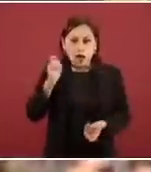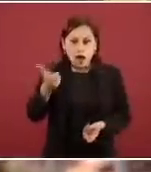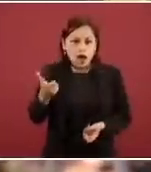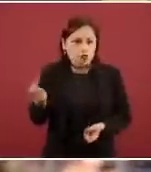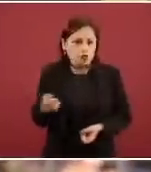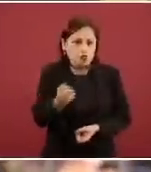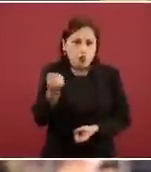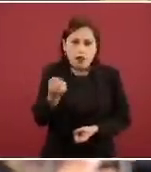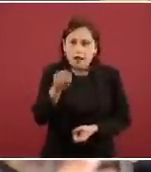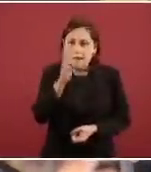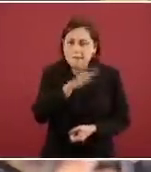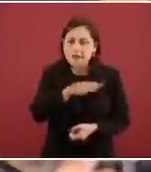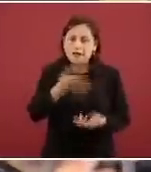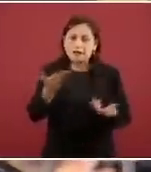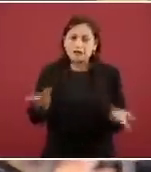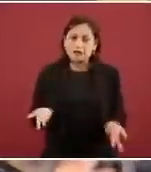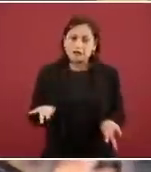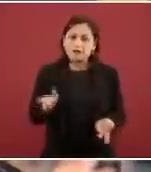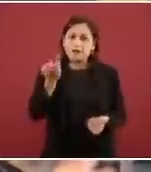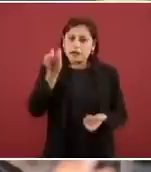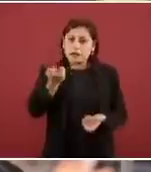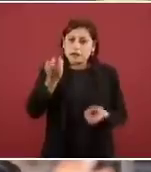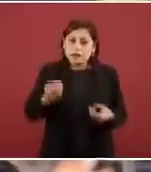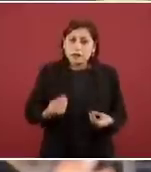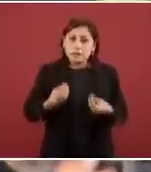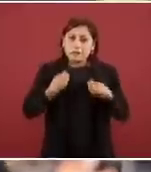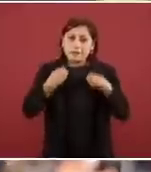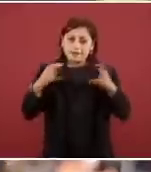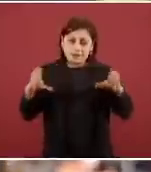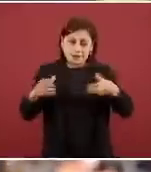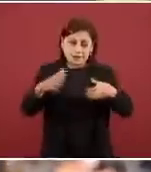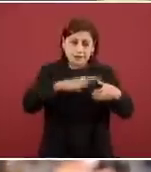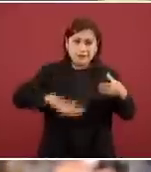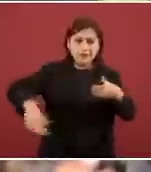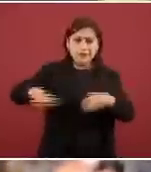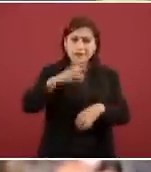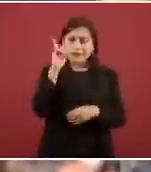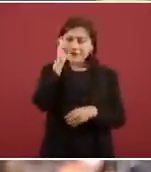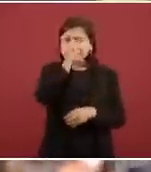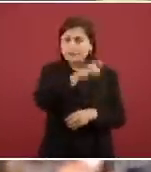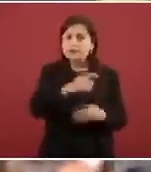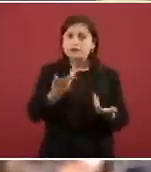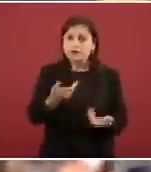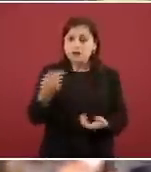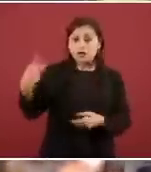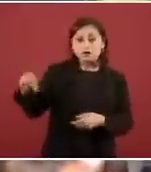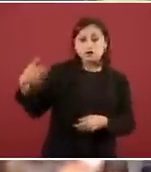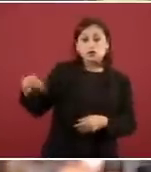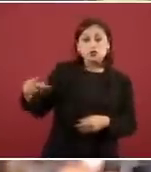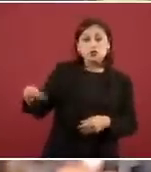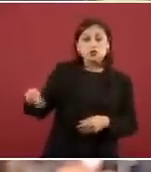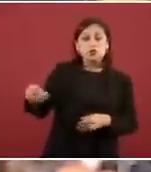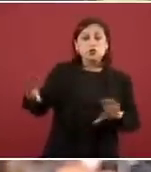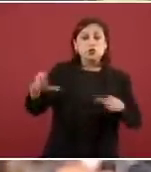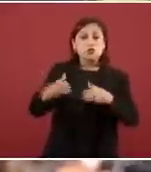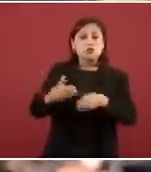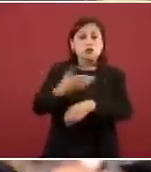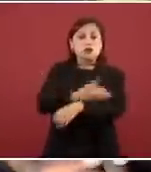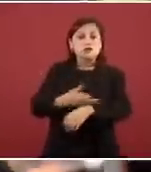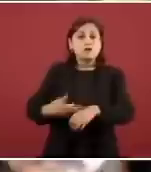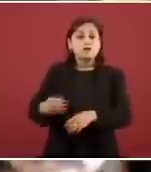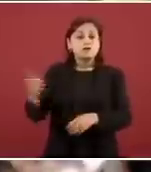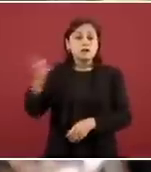es, impide hacer la vida comunitaria. Incluso las familias dicen, lo que queremos es regresar a